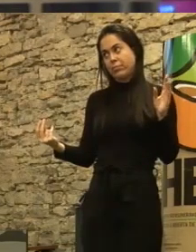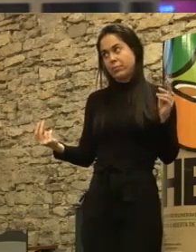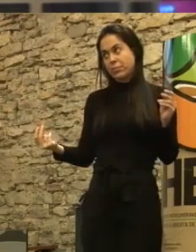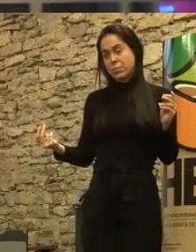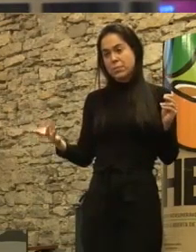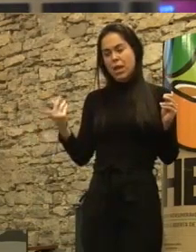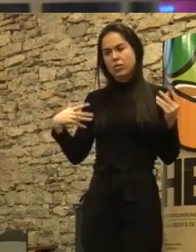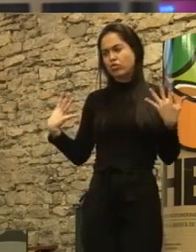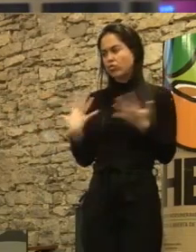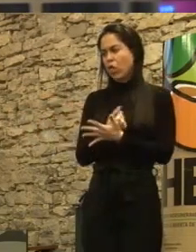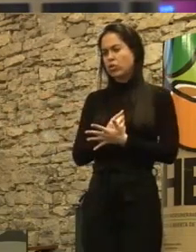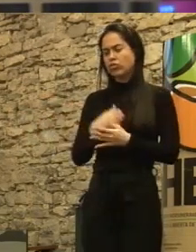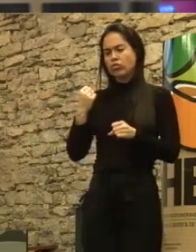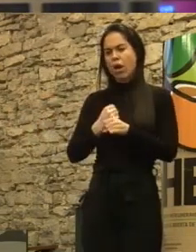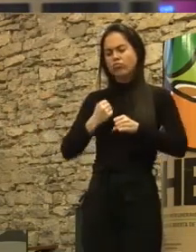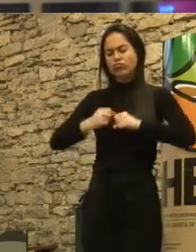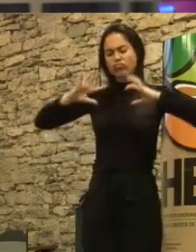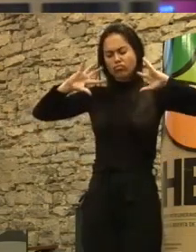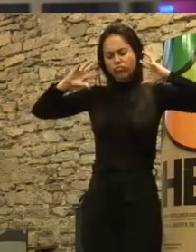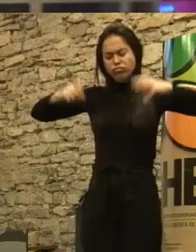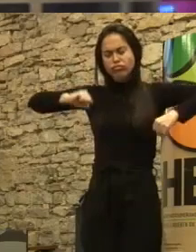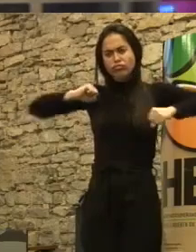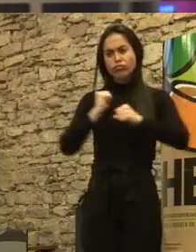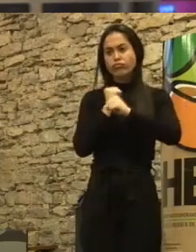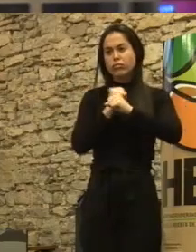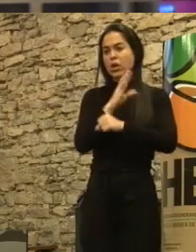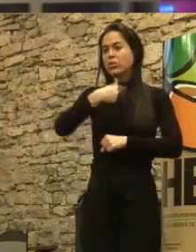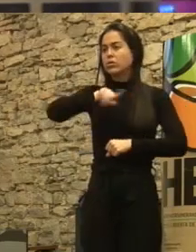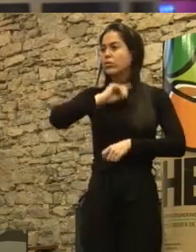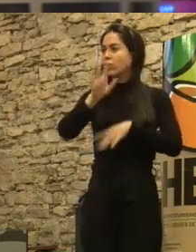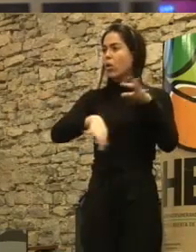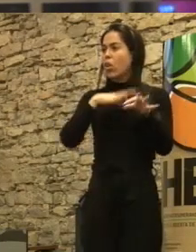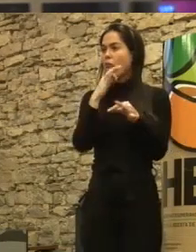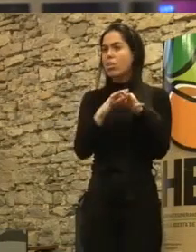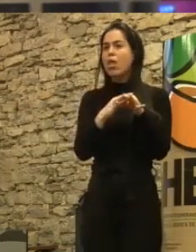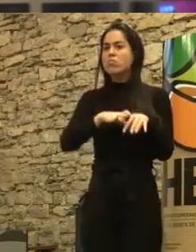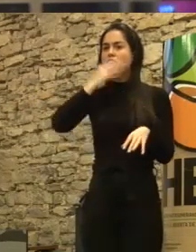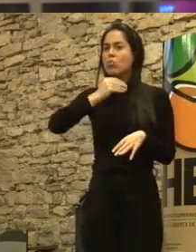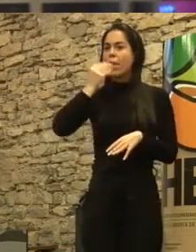de manera intensa. Quiero decir que tenemos una buena organización y tenemos muchas personas trabajando.